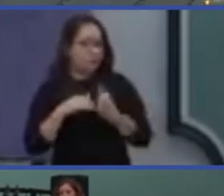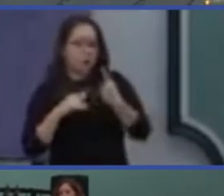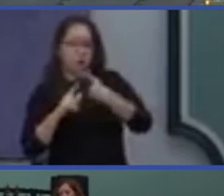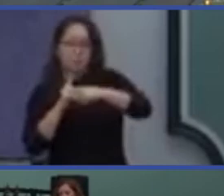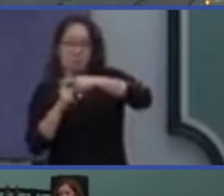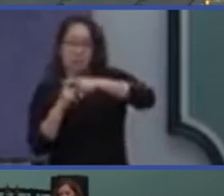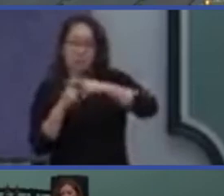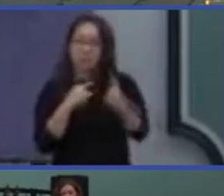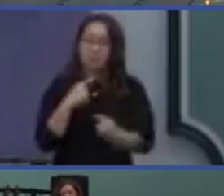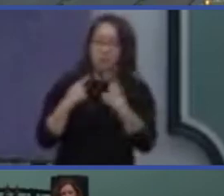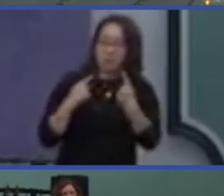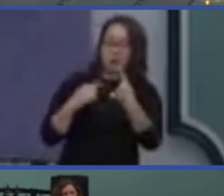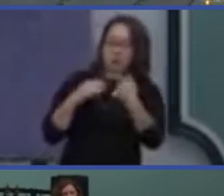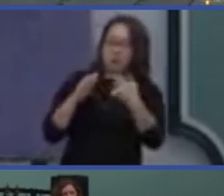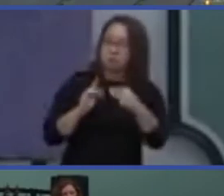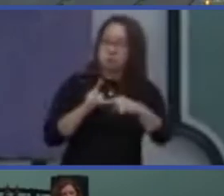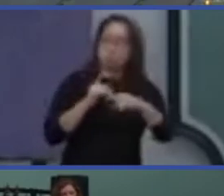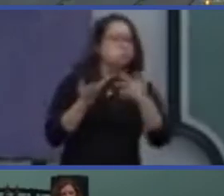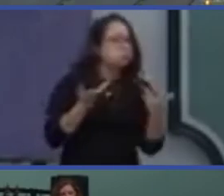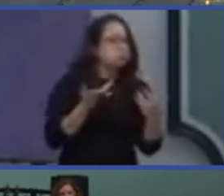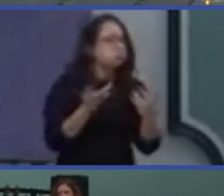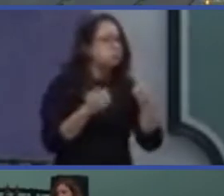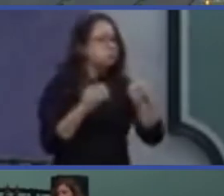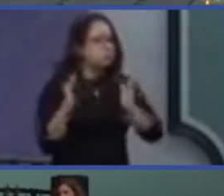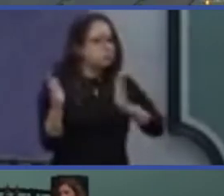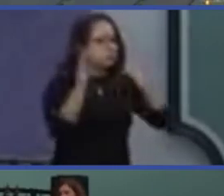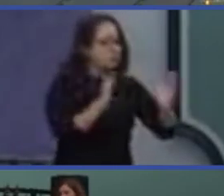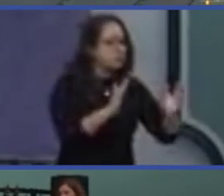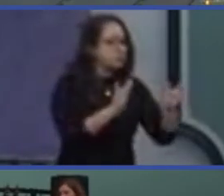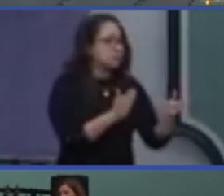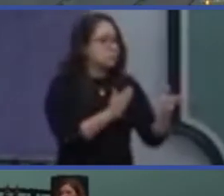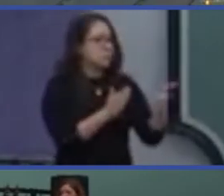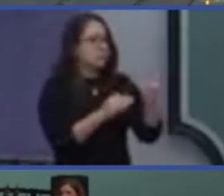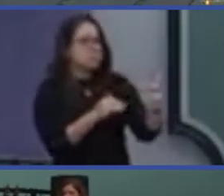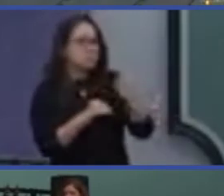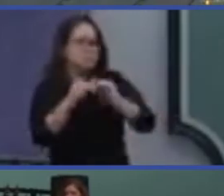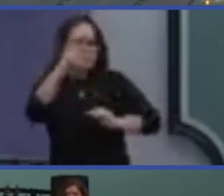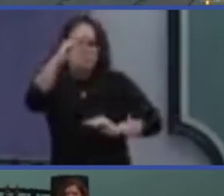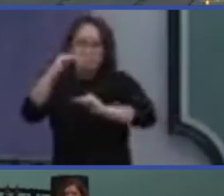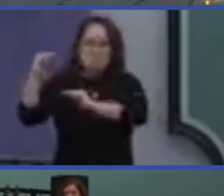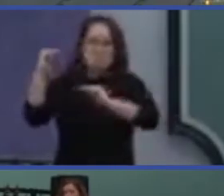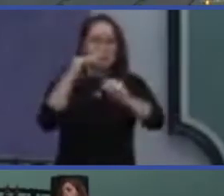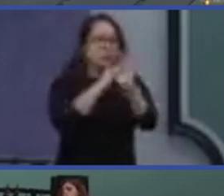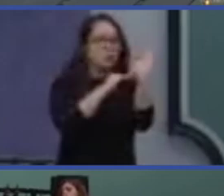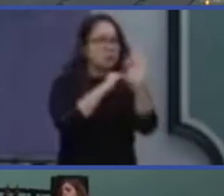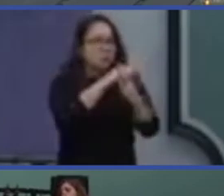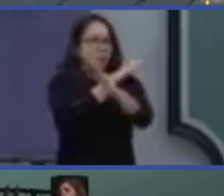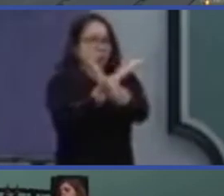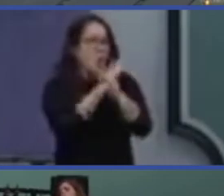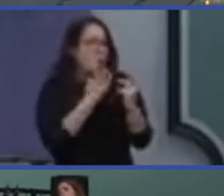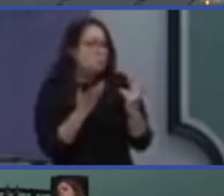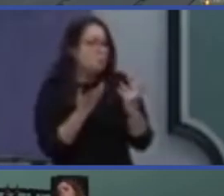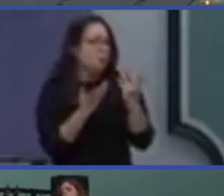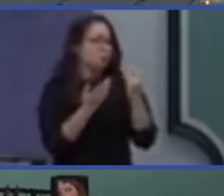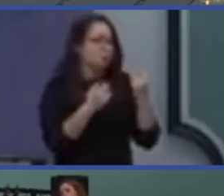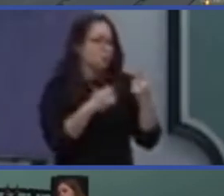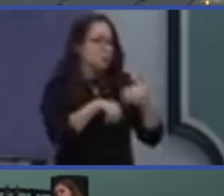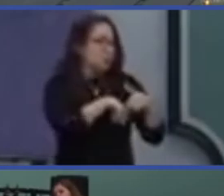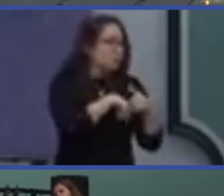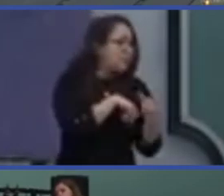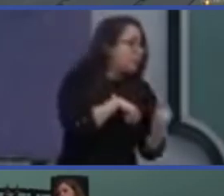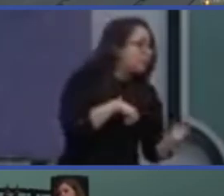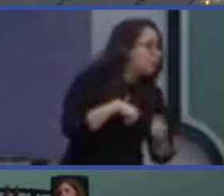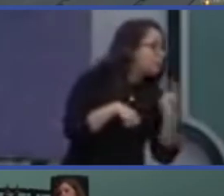y nos dan un infinito del mismo tamaño que ellos o podríamos multiplicarlos y tal vez nos dan el mismo infinito o a lo mejor obtenemos